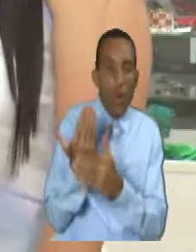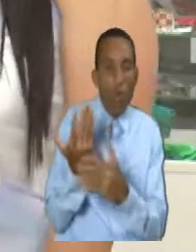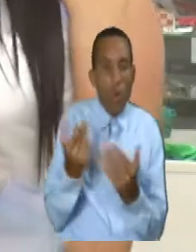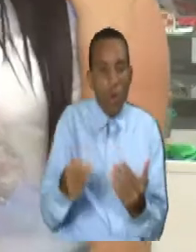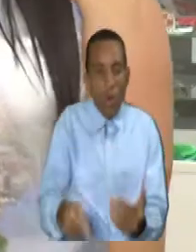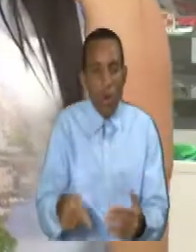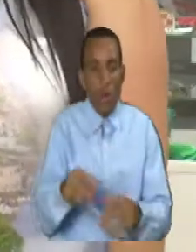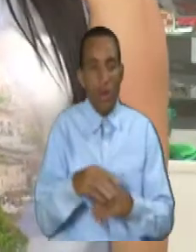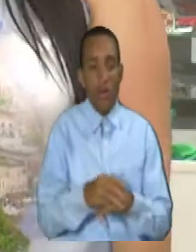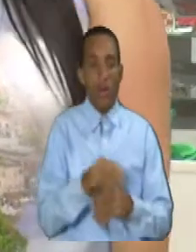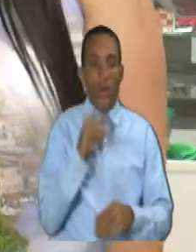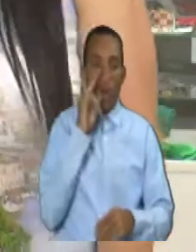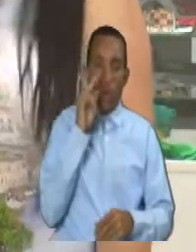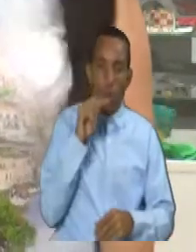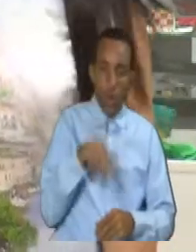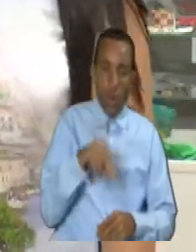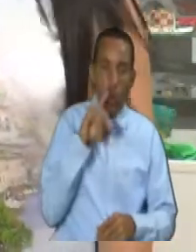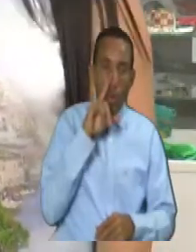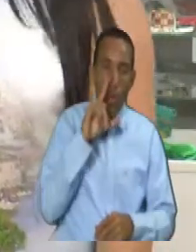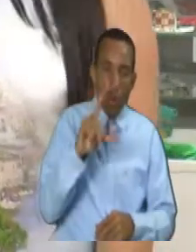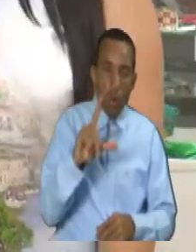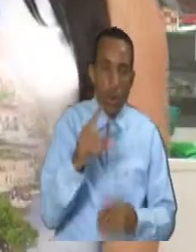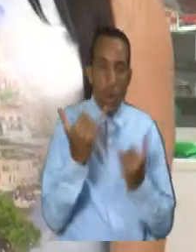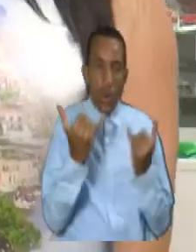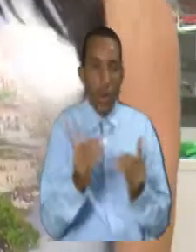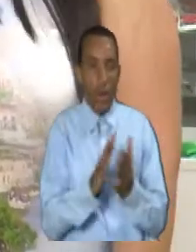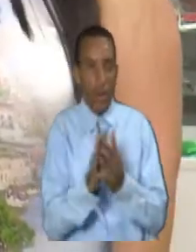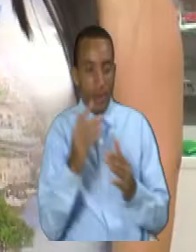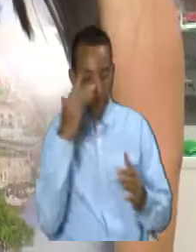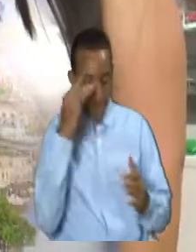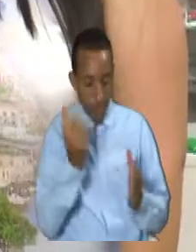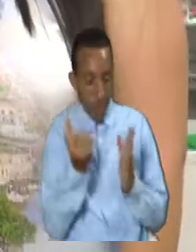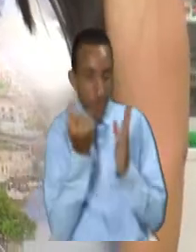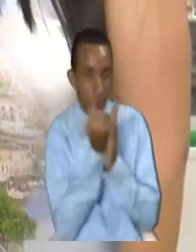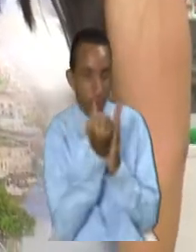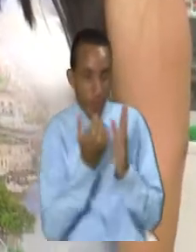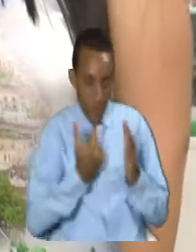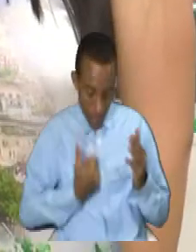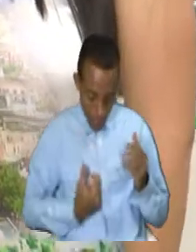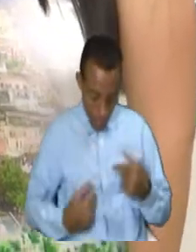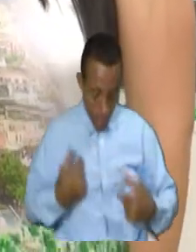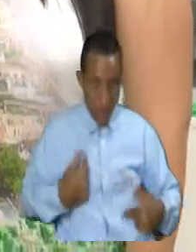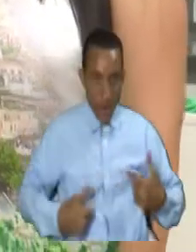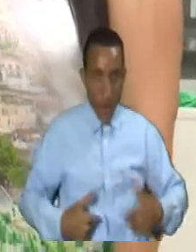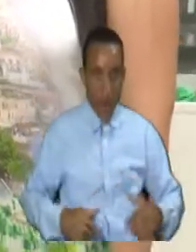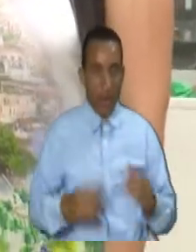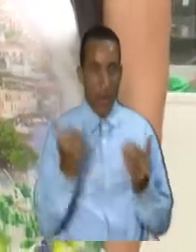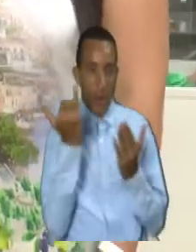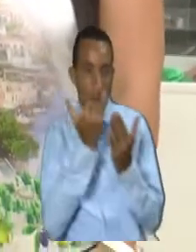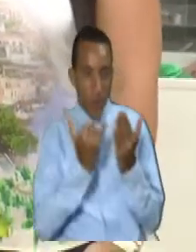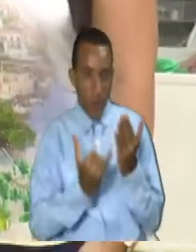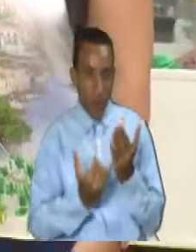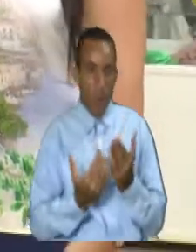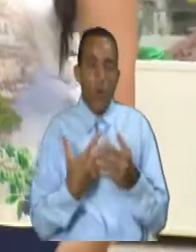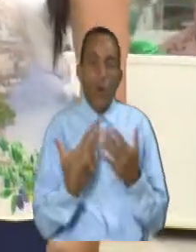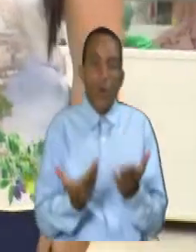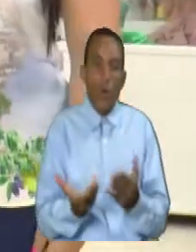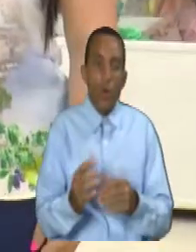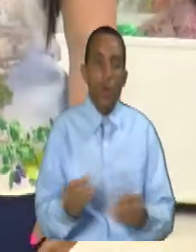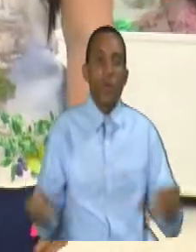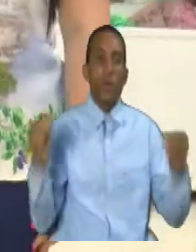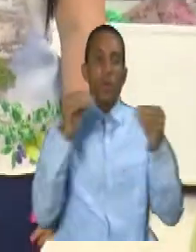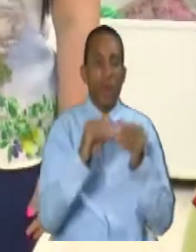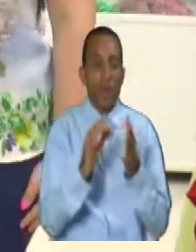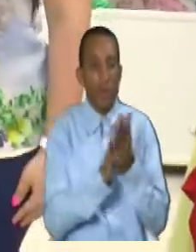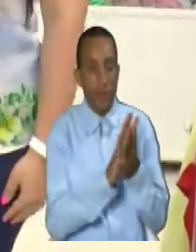por supuesto los estampados, como pueden ver ustedes mi falda. Ella nos va a contar un poco acerca de estampados y de qué más podemos encontrar en estos